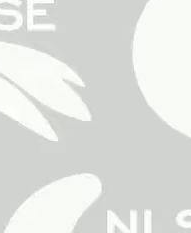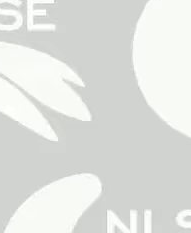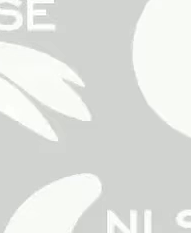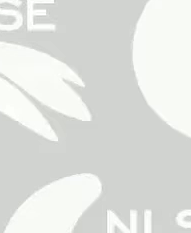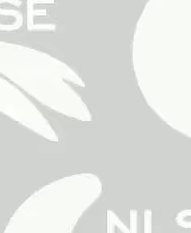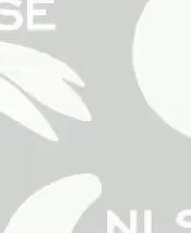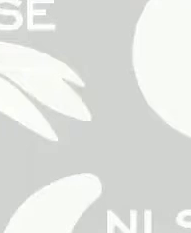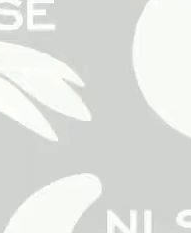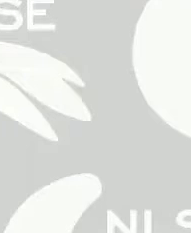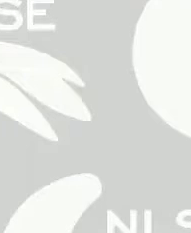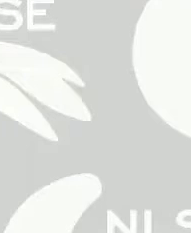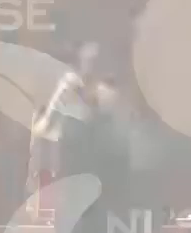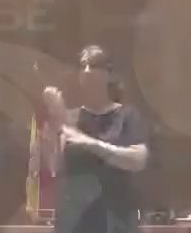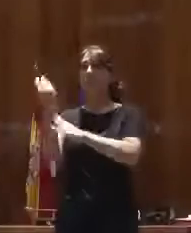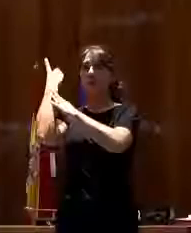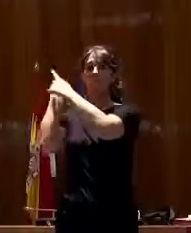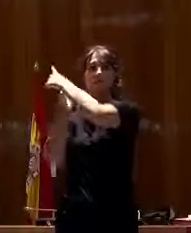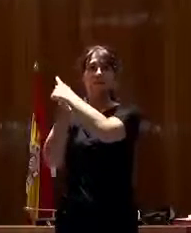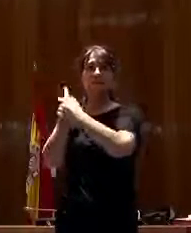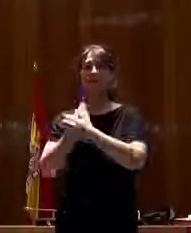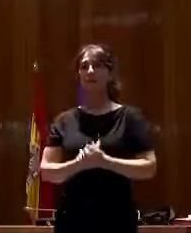Tendría que verse las diapositivas.